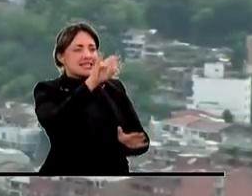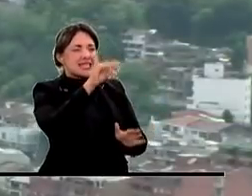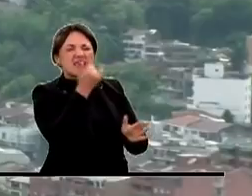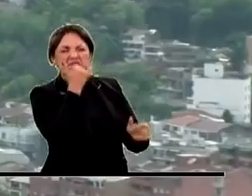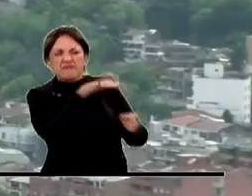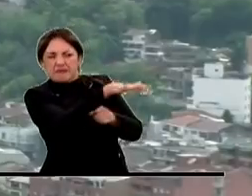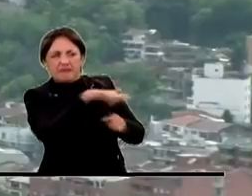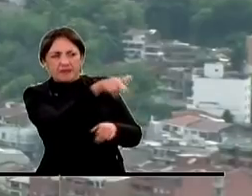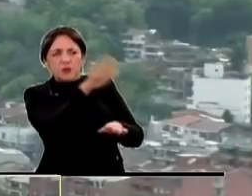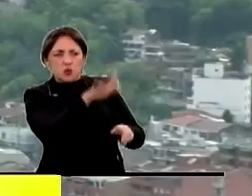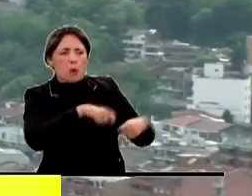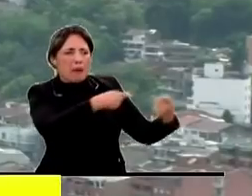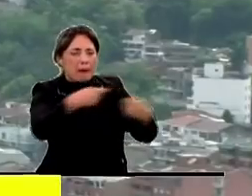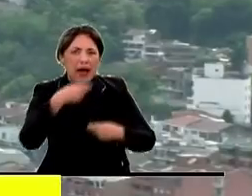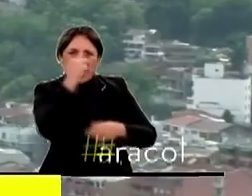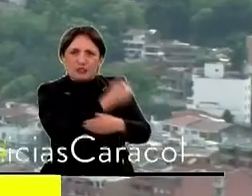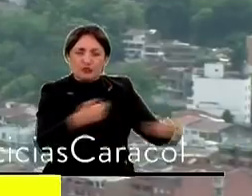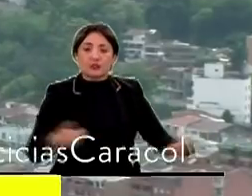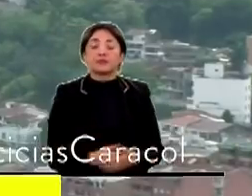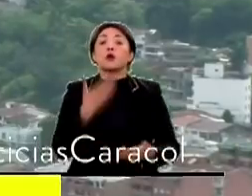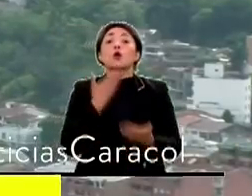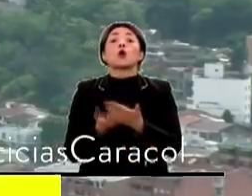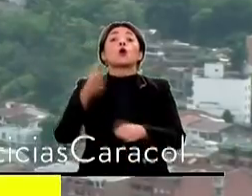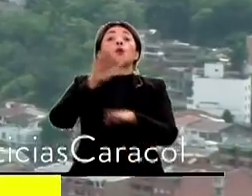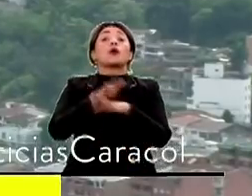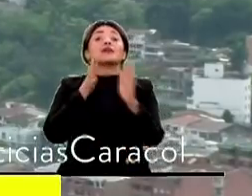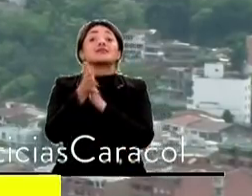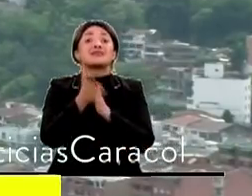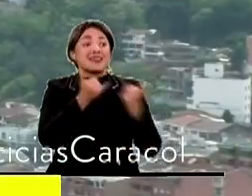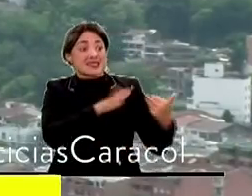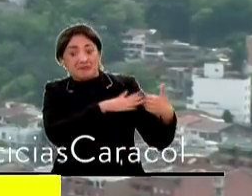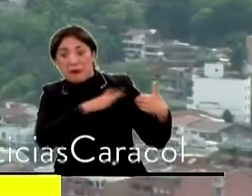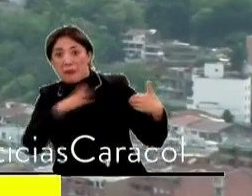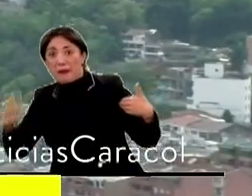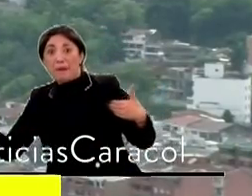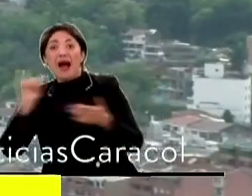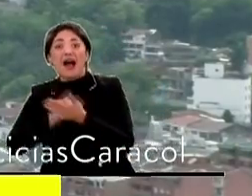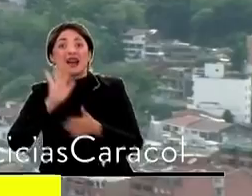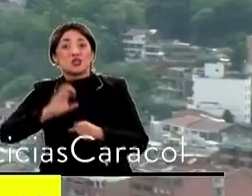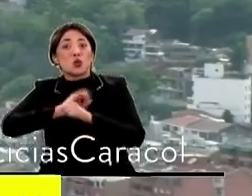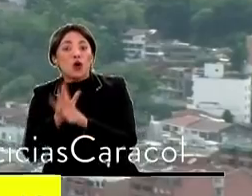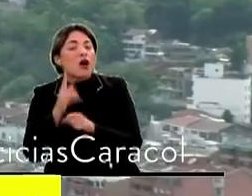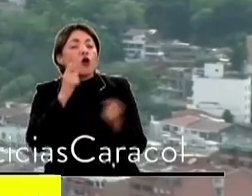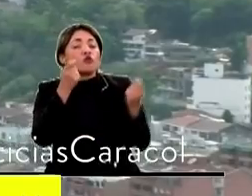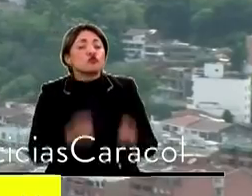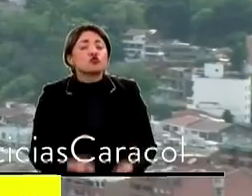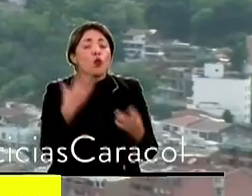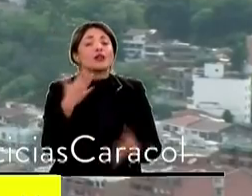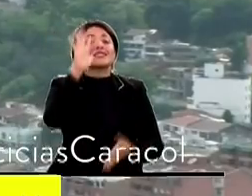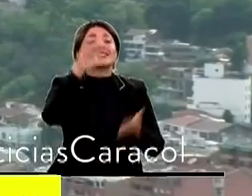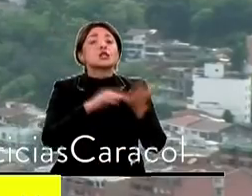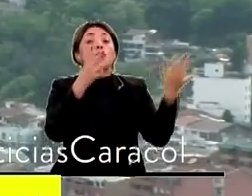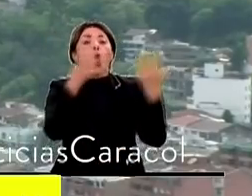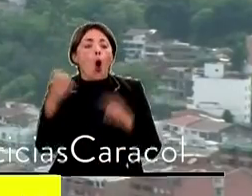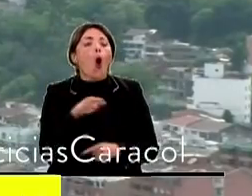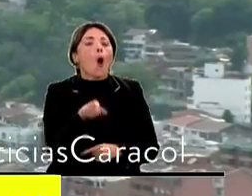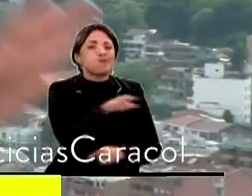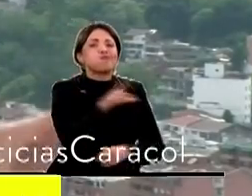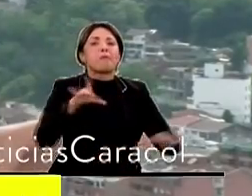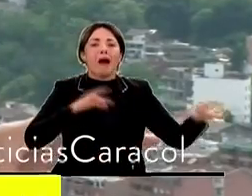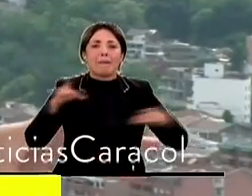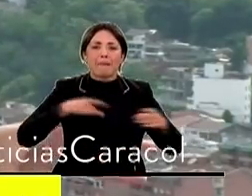Daniela, buenas tardes. Le cuento que en lo que va de la pandemia, más de 5.800 menores de edad han sido diagnosticados con coronavirus en